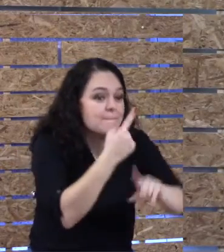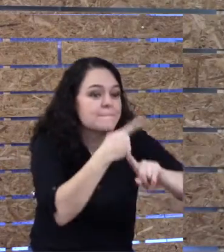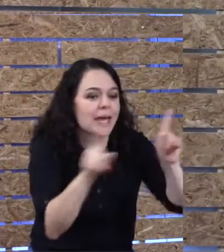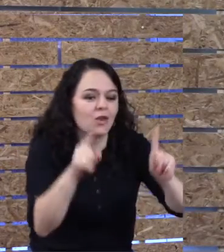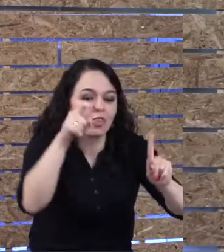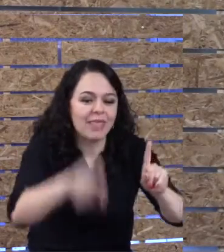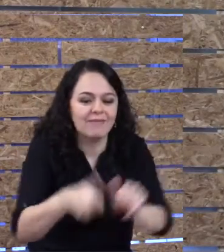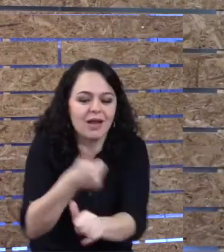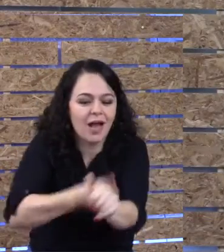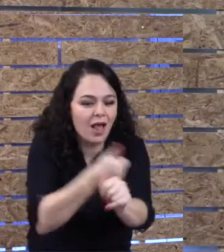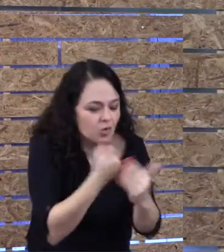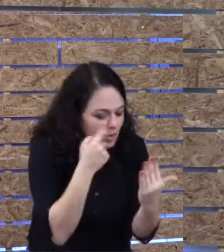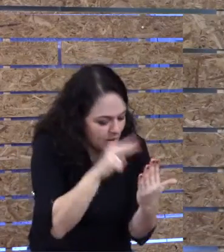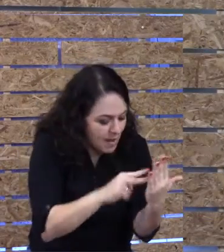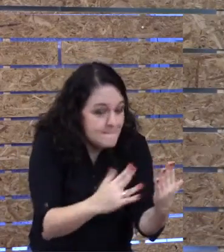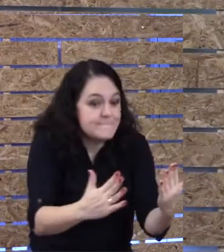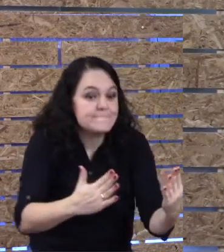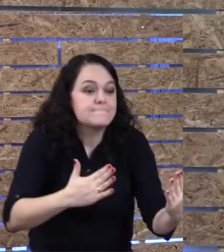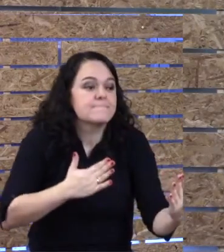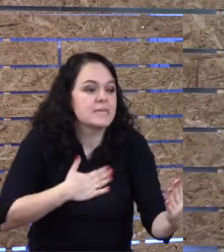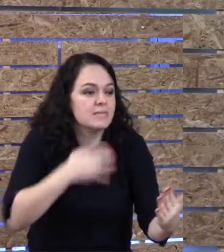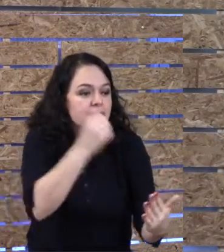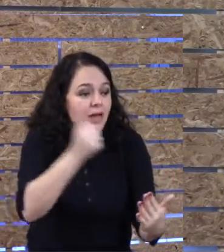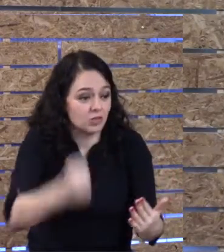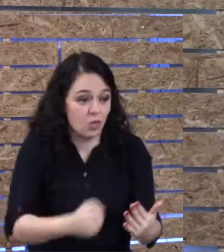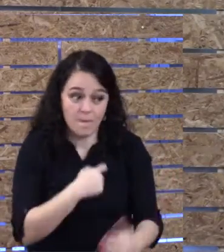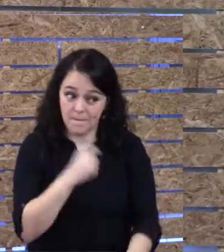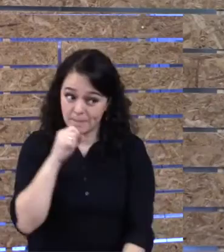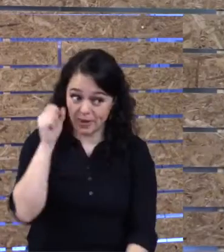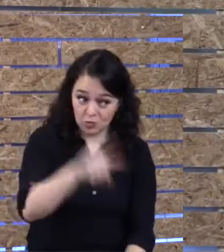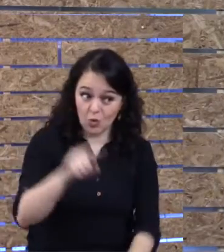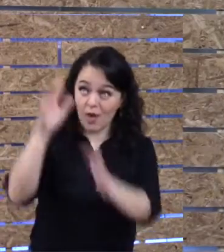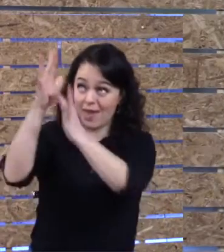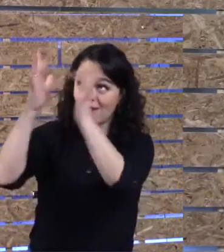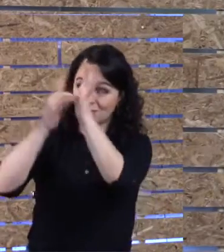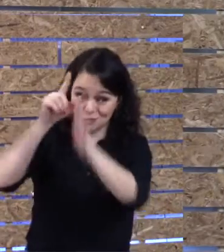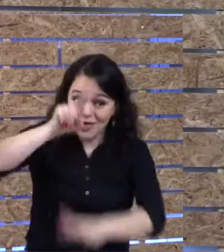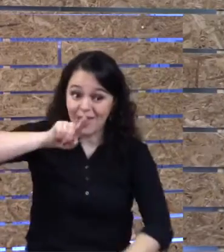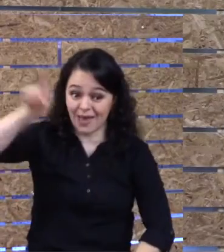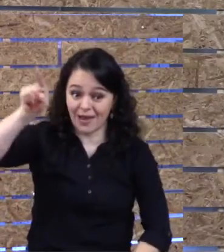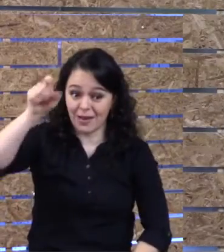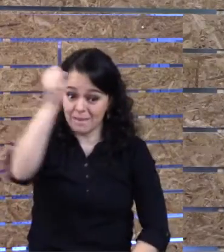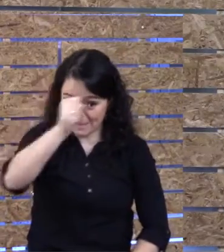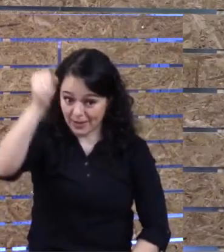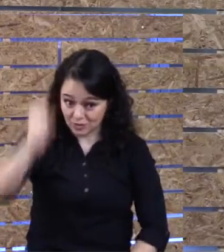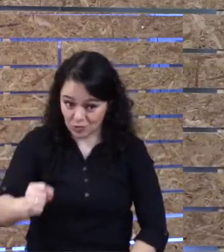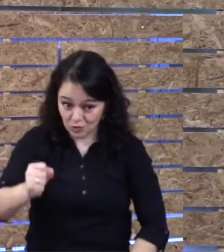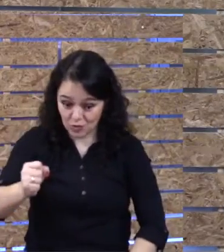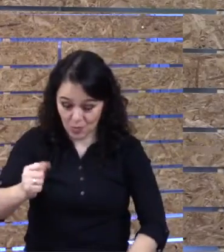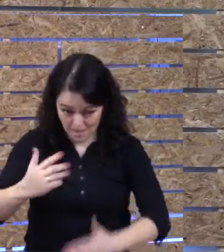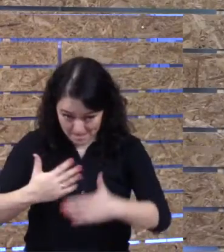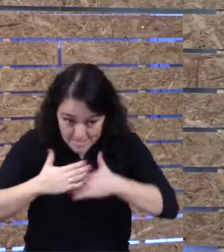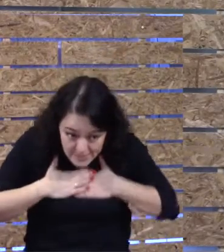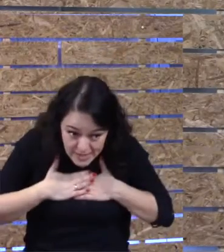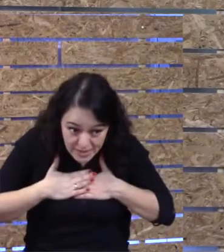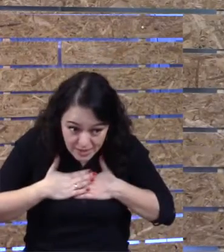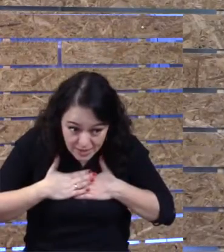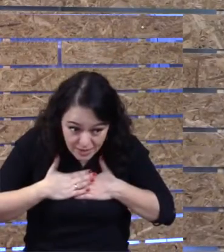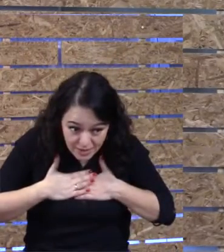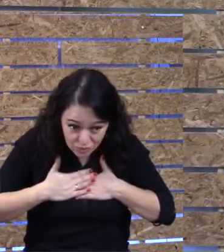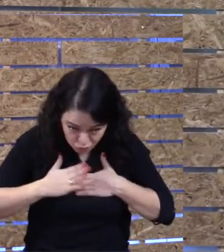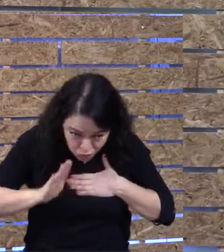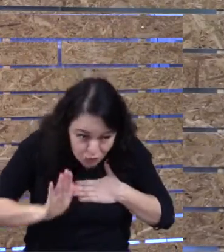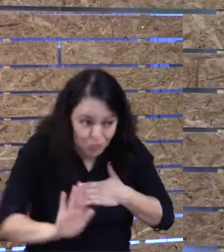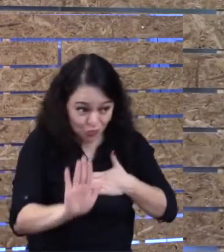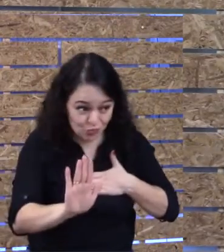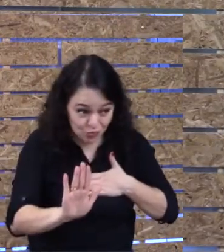Es Cristo tu pastor. Él no es el pastor que anda por ahí rescatando a todas. No. Es tu pastor.